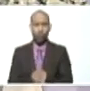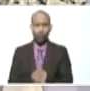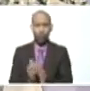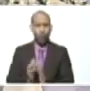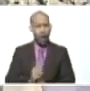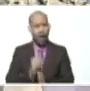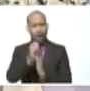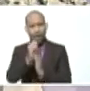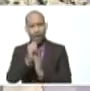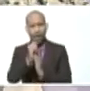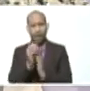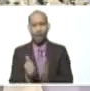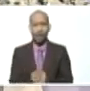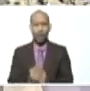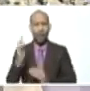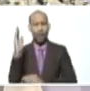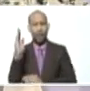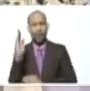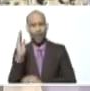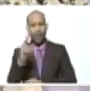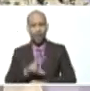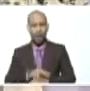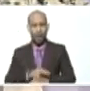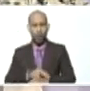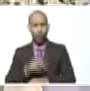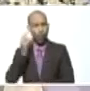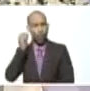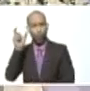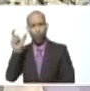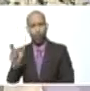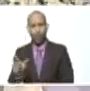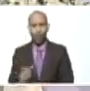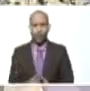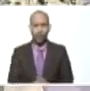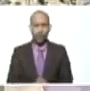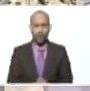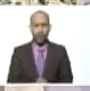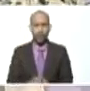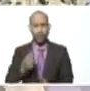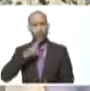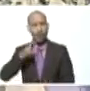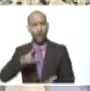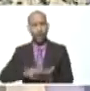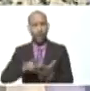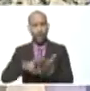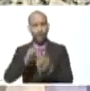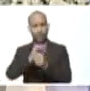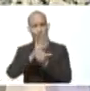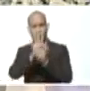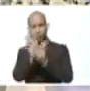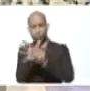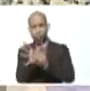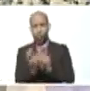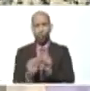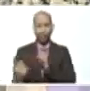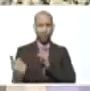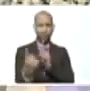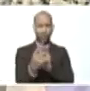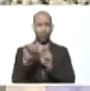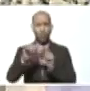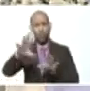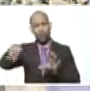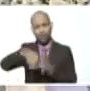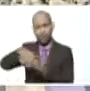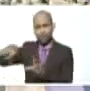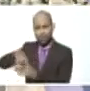la causa, doctora Silvia Correale. Es verdad que la pandemia nos tiene limitados y encerrados,